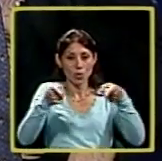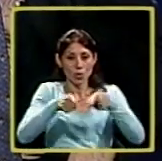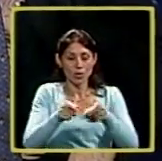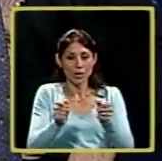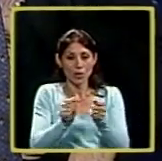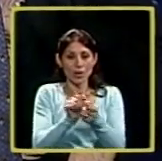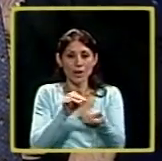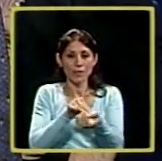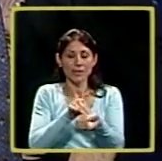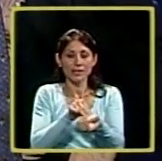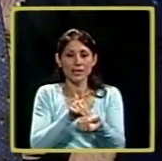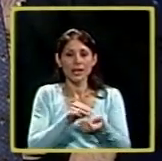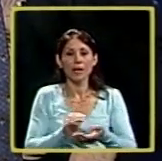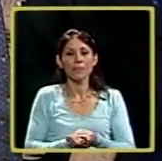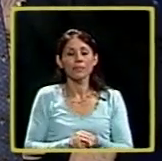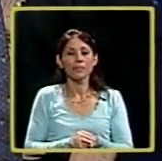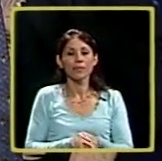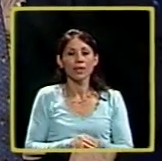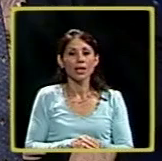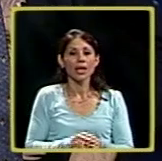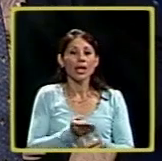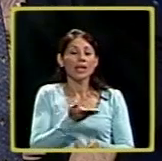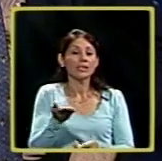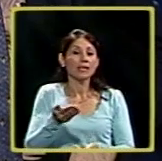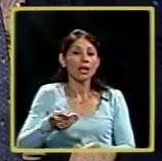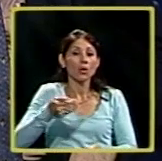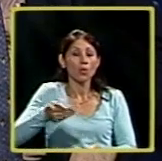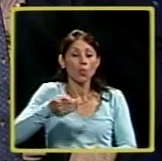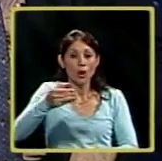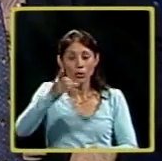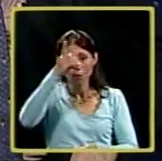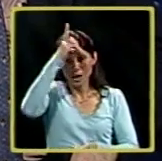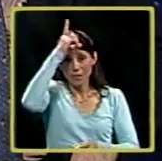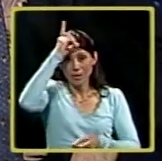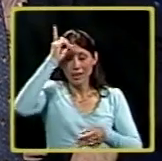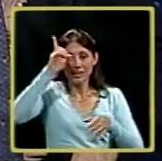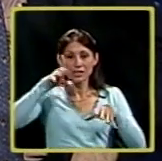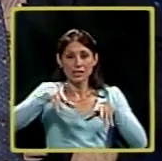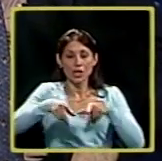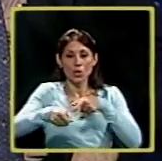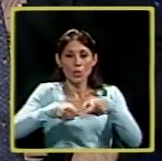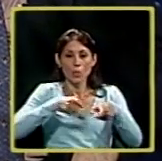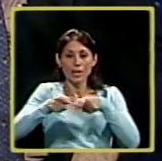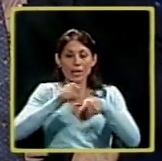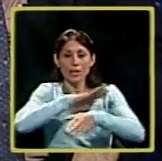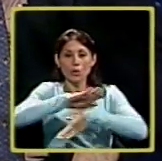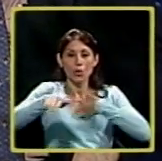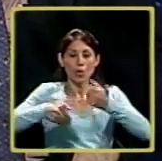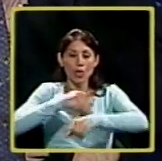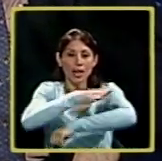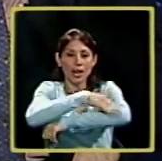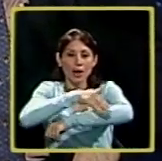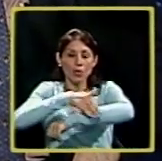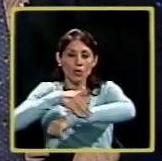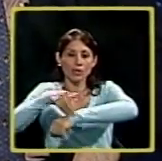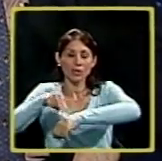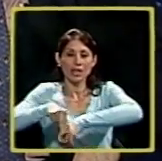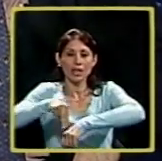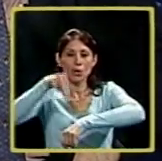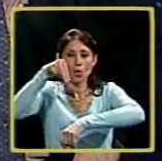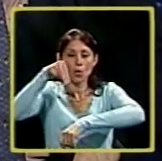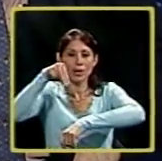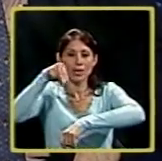medicina es que cuando los alemanes dominan toda la costa del norte